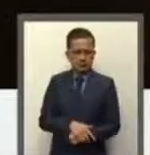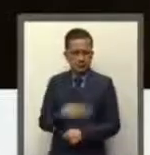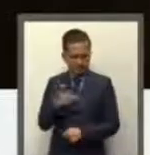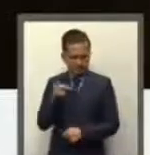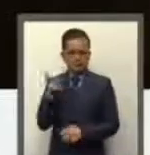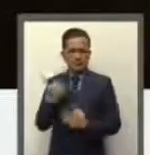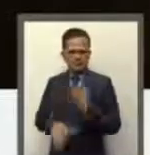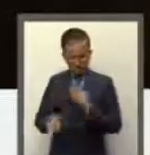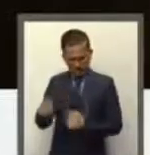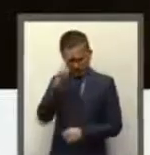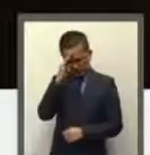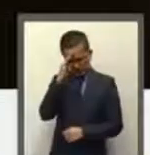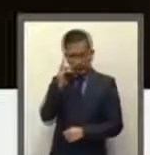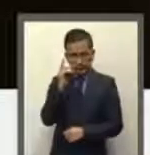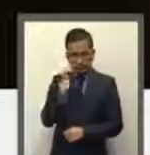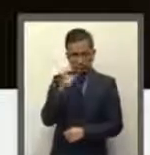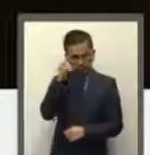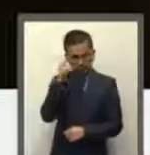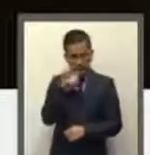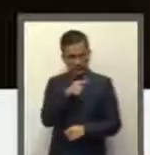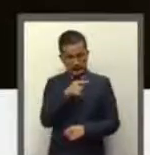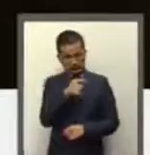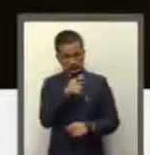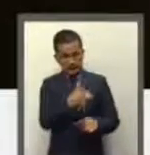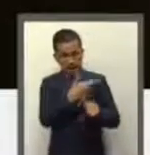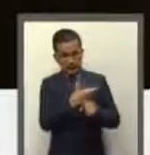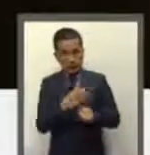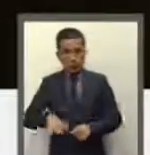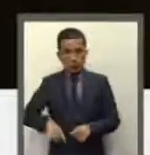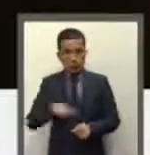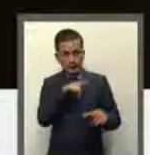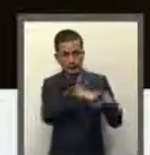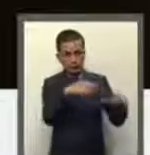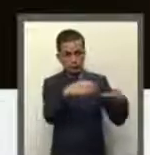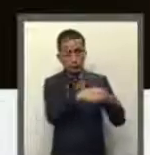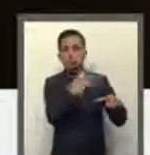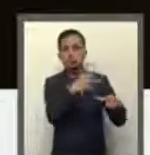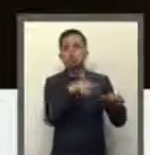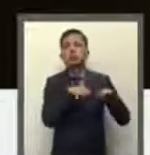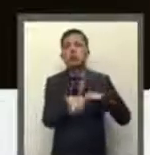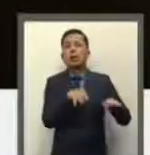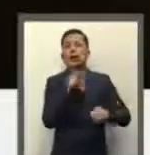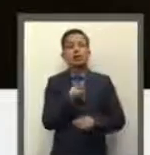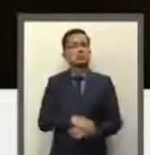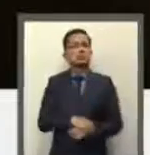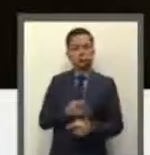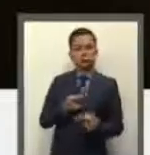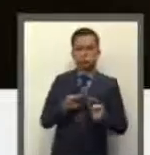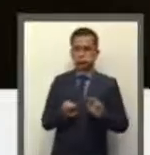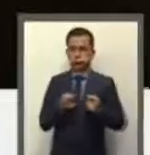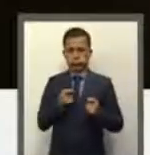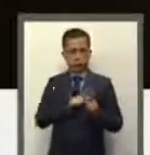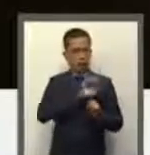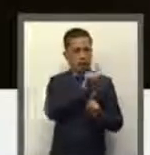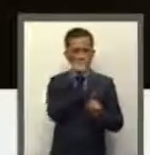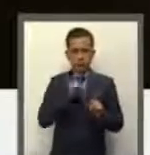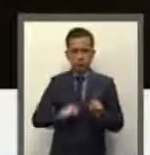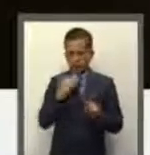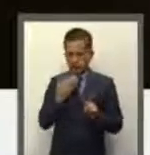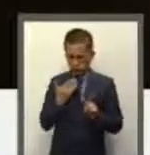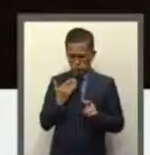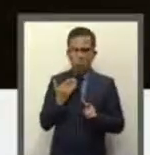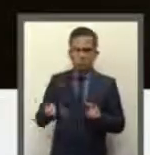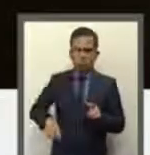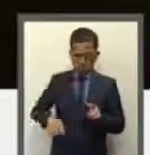la tarea principal de la Secretaría de Gobernación será mantener la gobernabilidad del país y que la relación